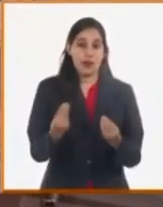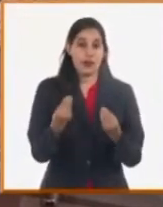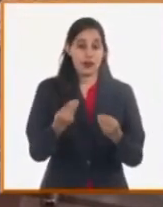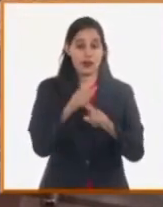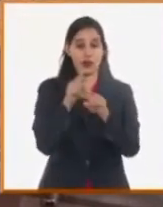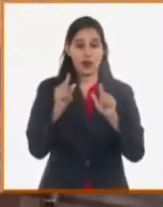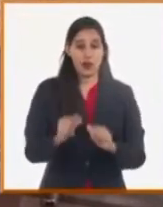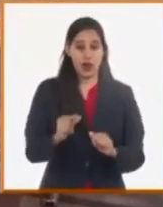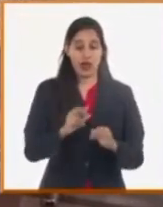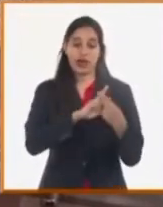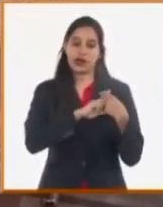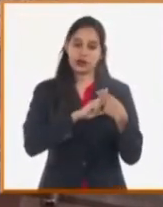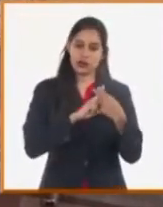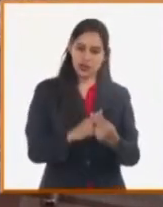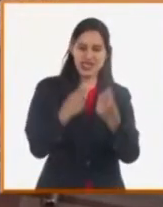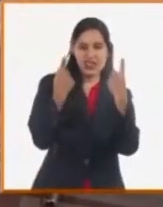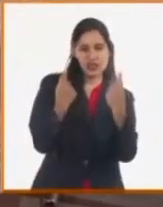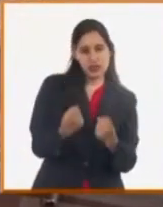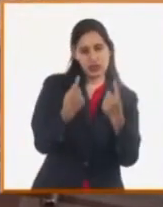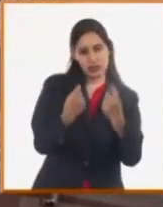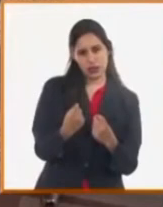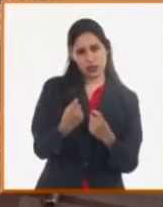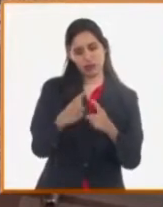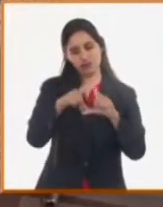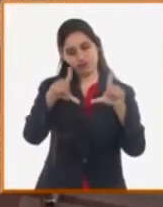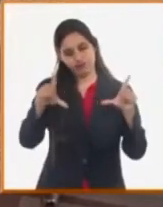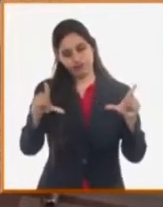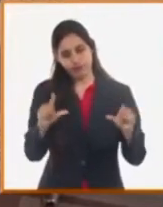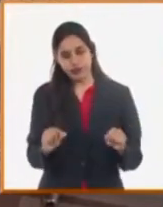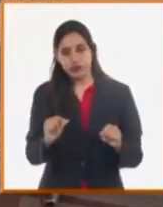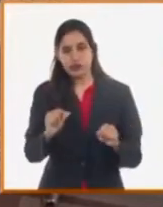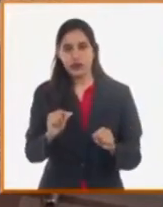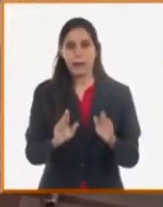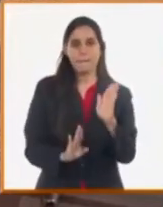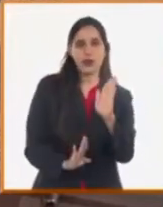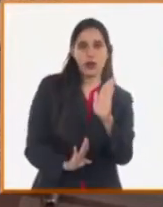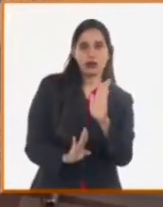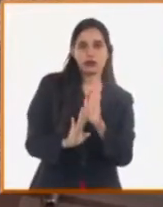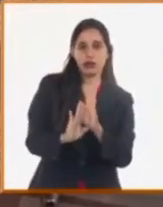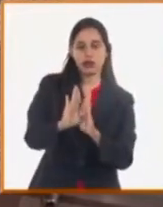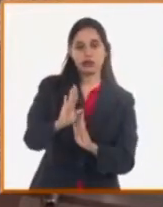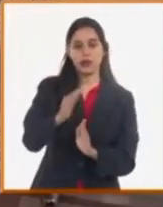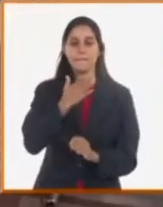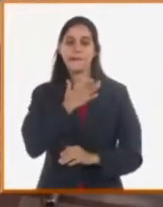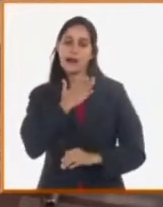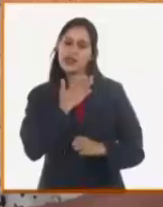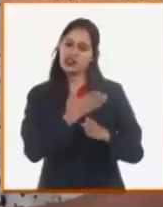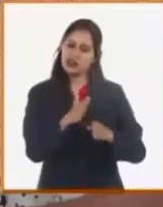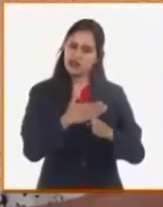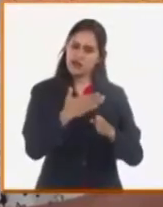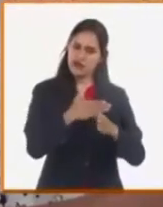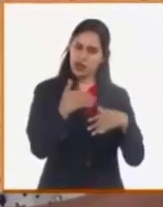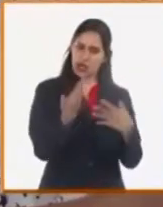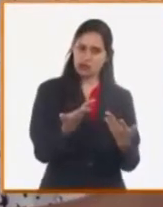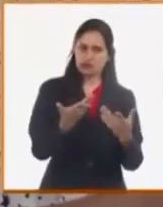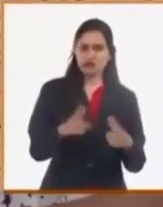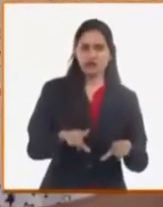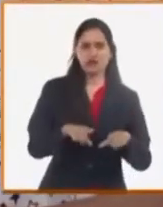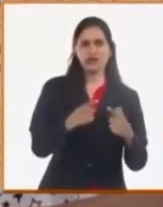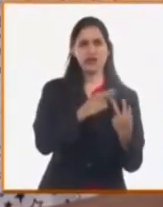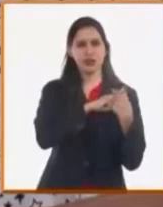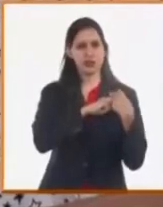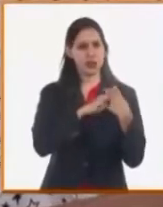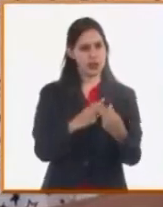verdaderamente necesita el país para avanzar Eh mi concepto de compromiso en el mío particular está muy